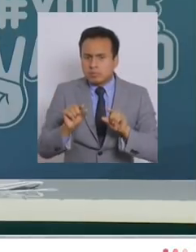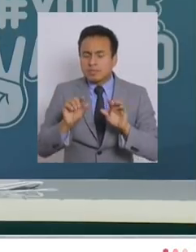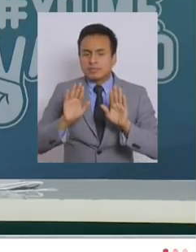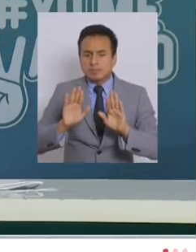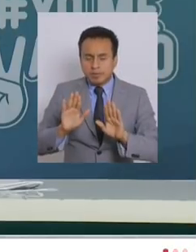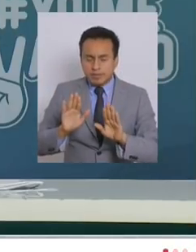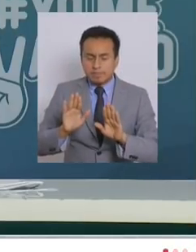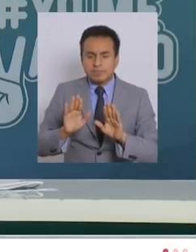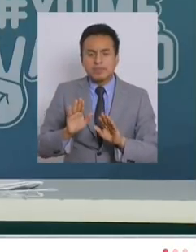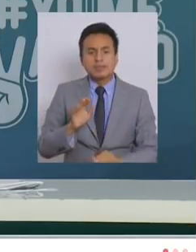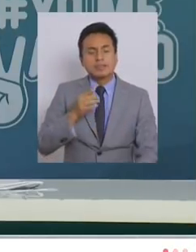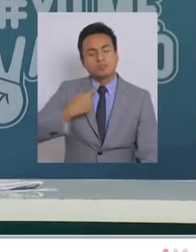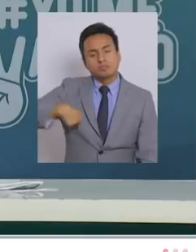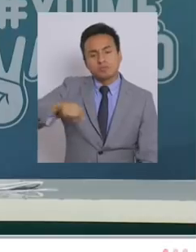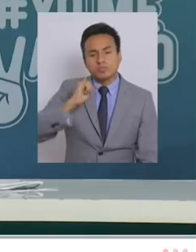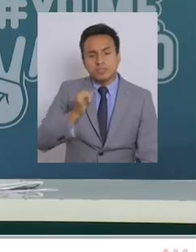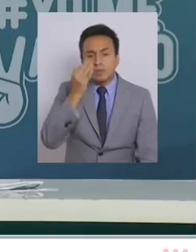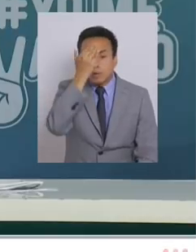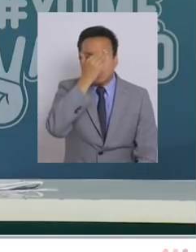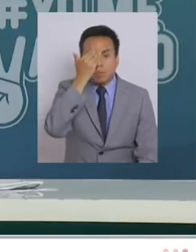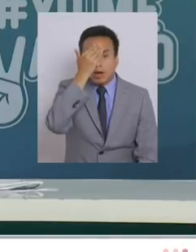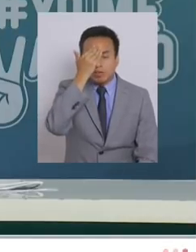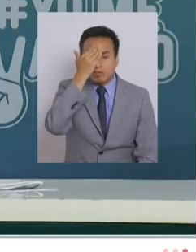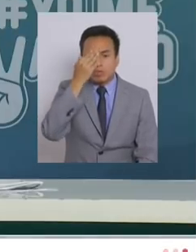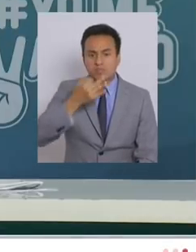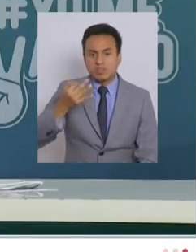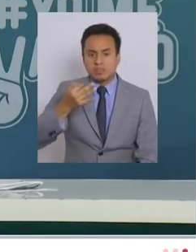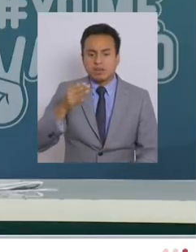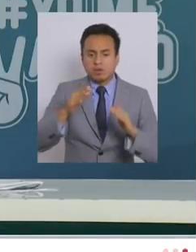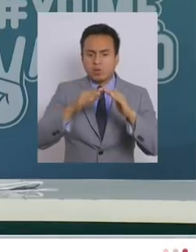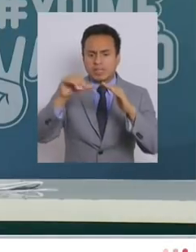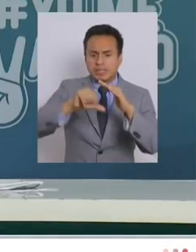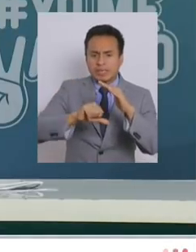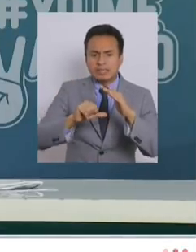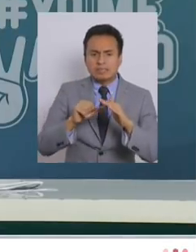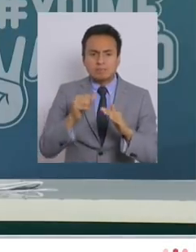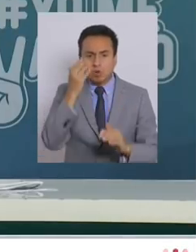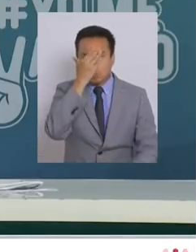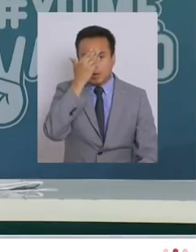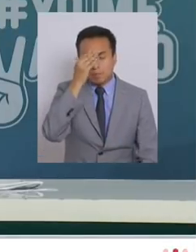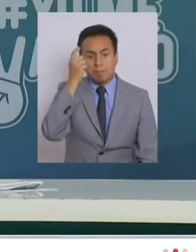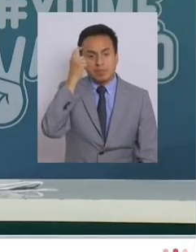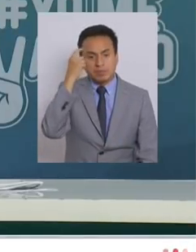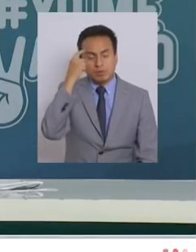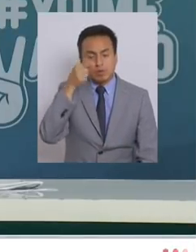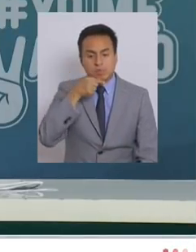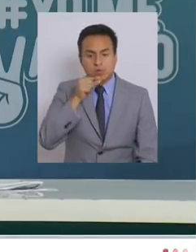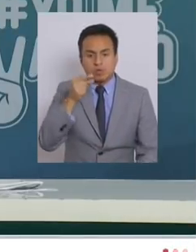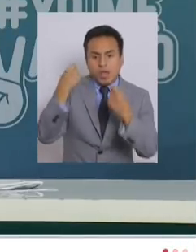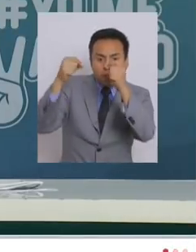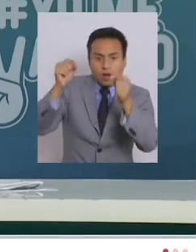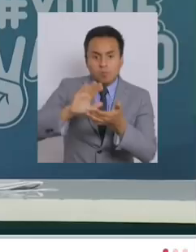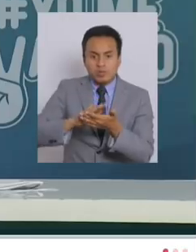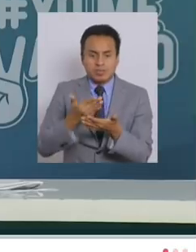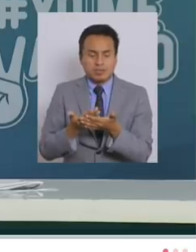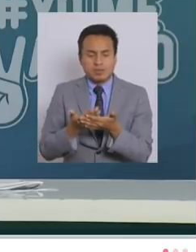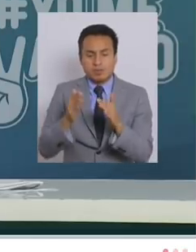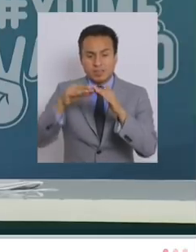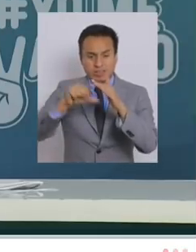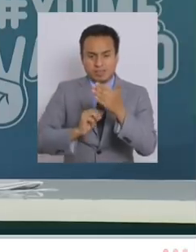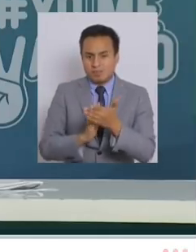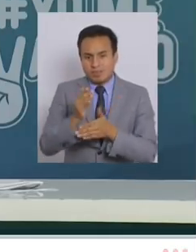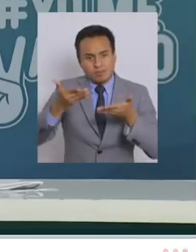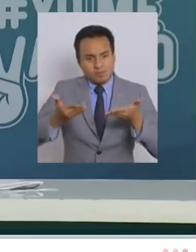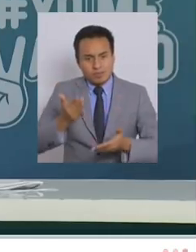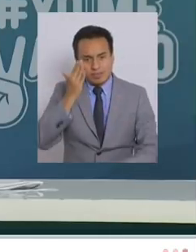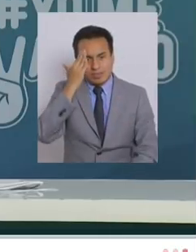si nosotros estamos preocupados por la eficiencia de las cuarentenas pero pensamos que es muy pronto para evaluar si la cuarentena comienza hoy